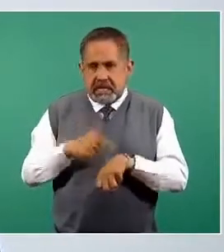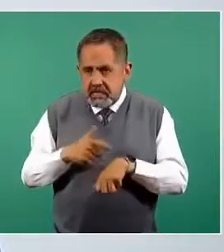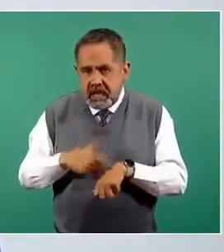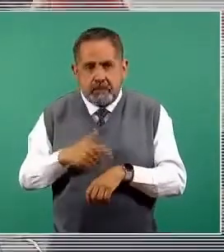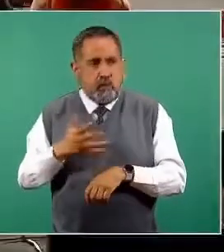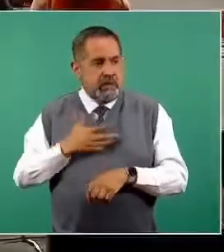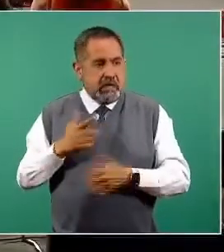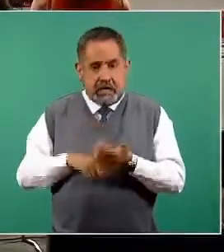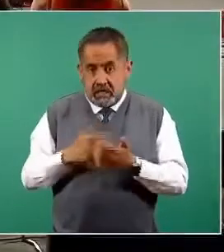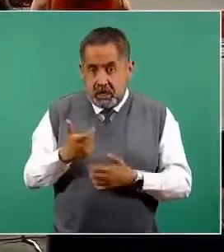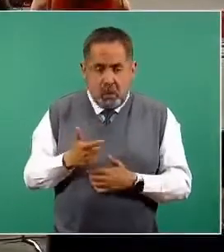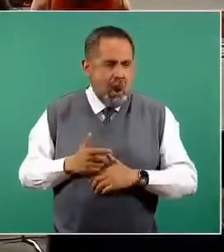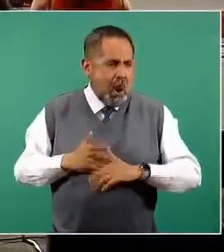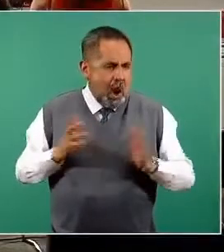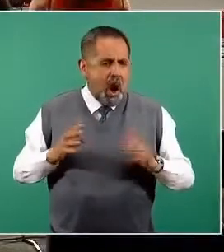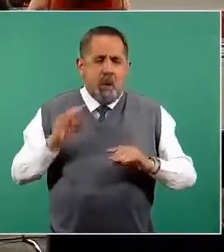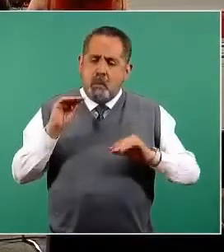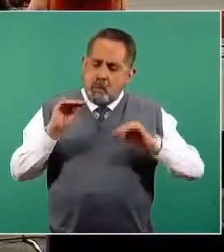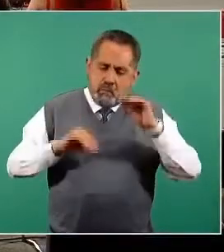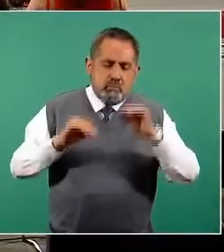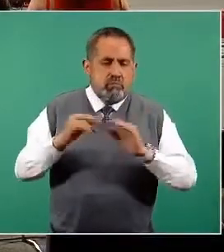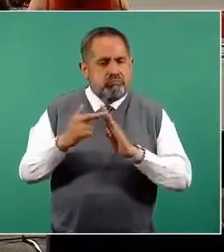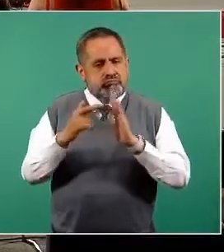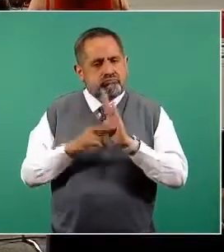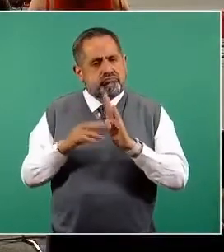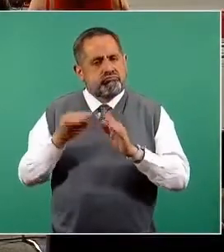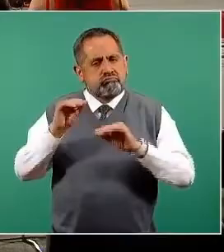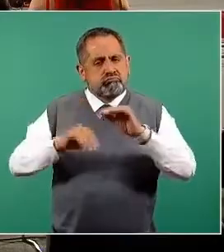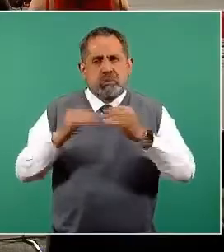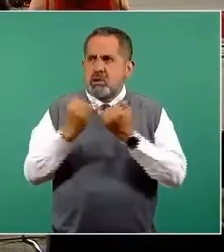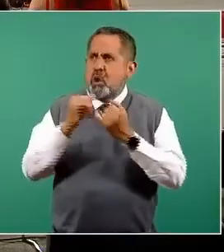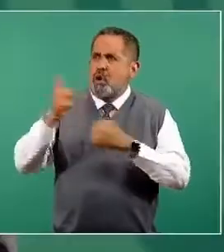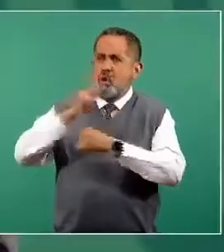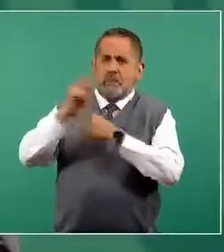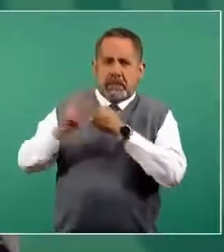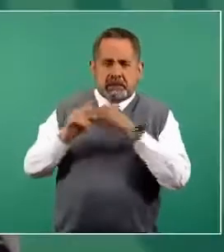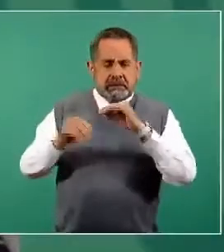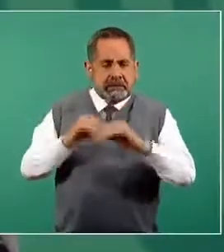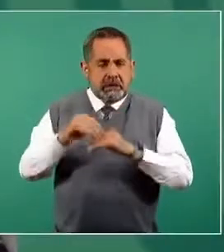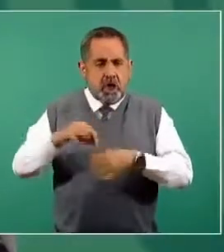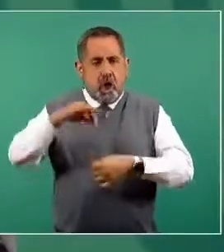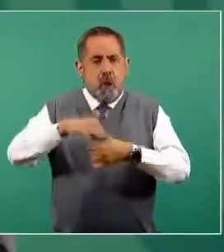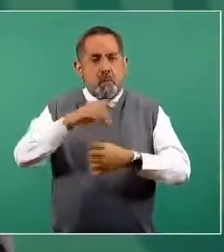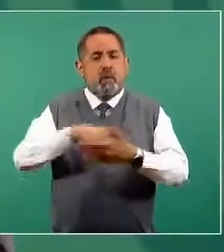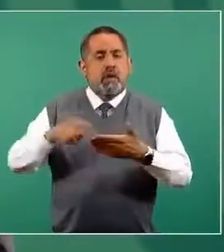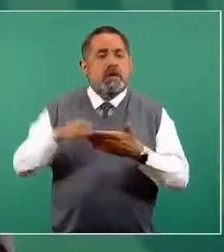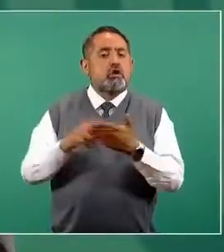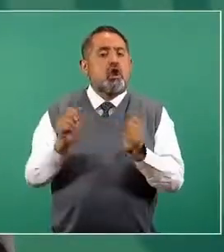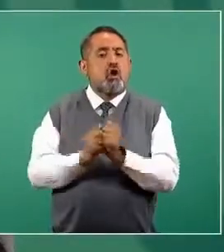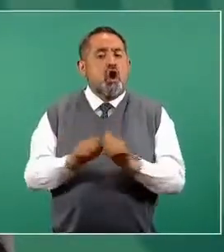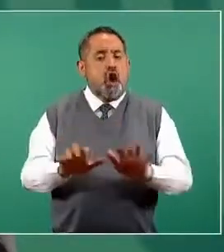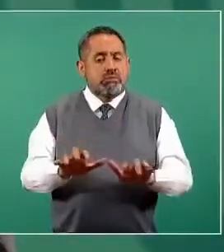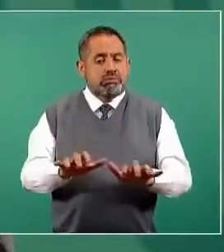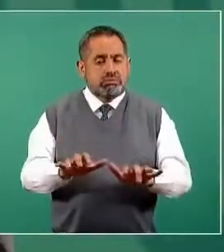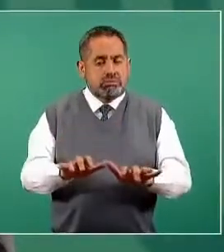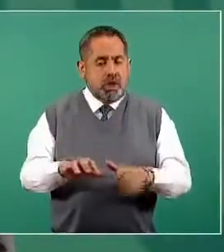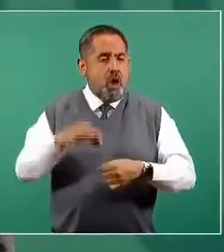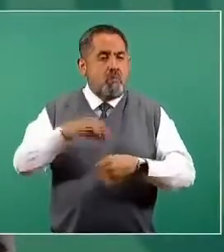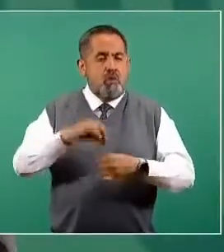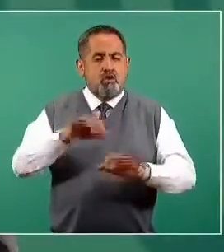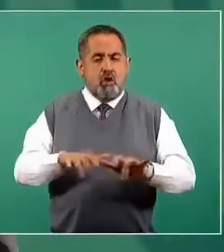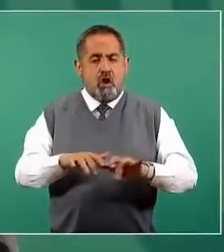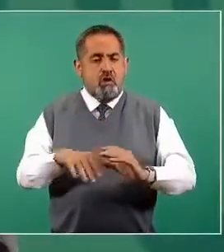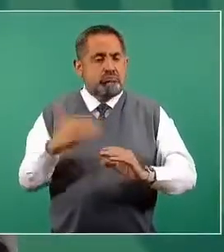cuentan con los recursos, implementar, como ya algunos países lo hacen, las votaciones de tipo virtual o a través de